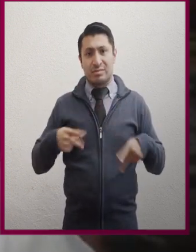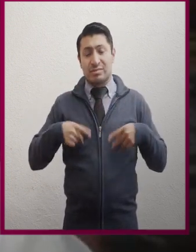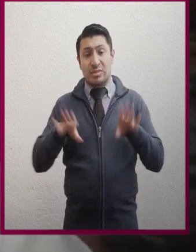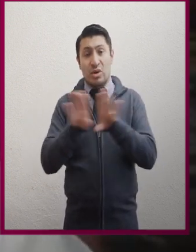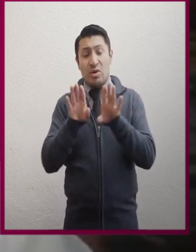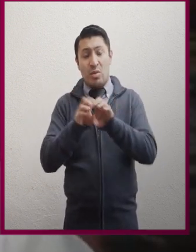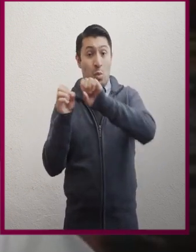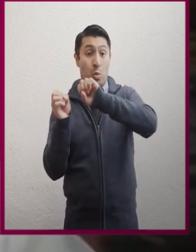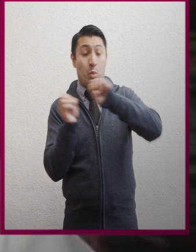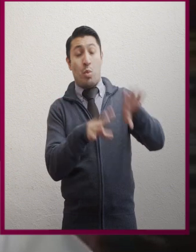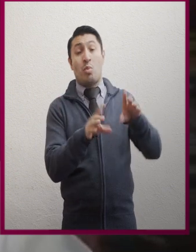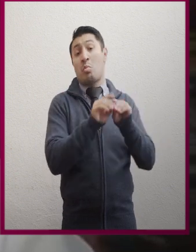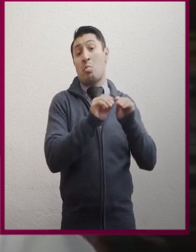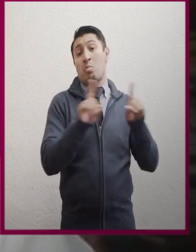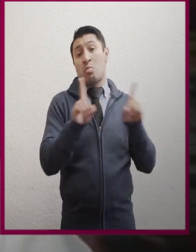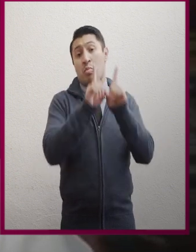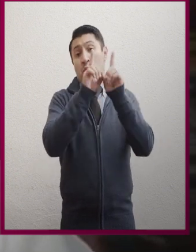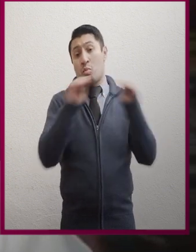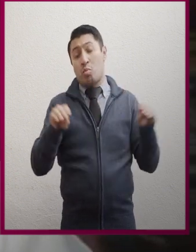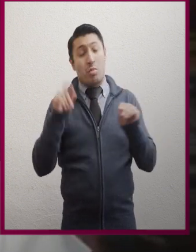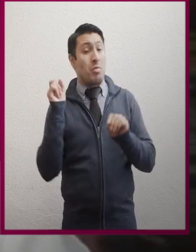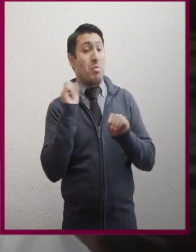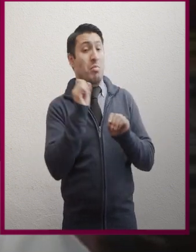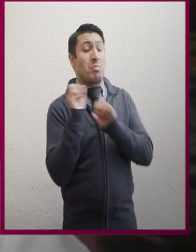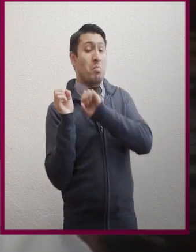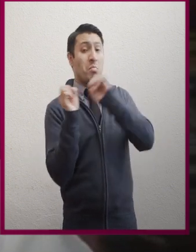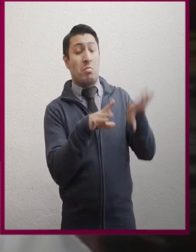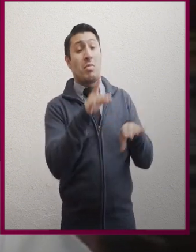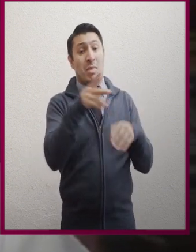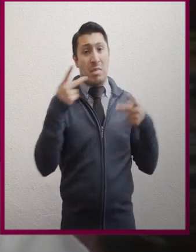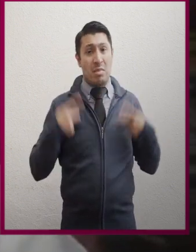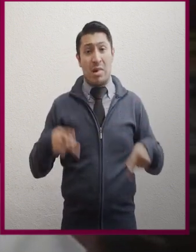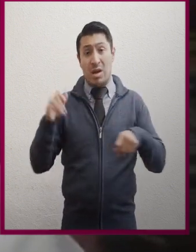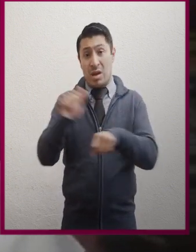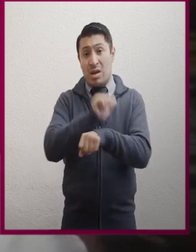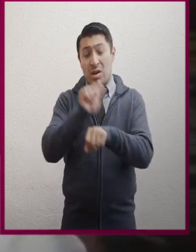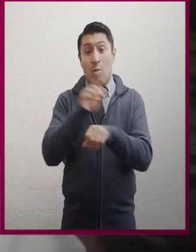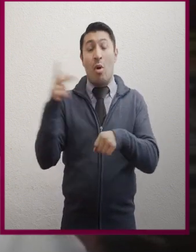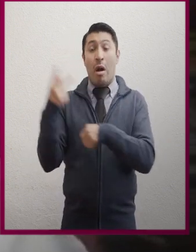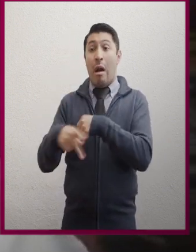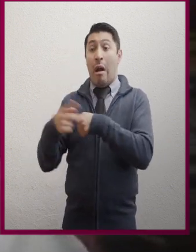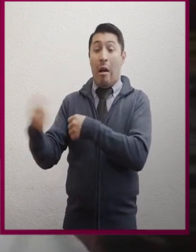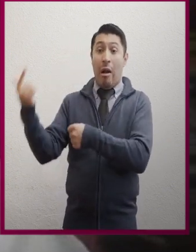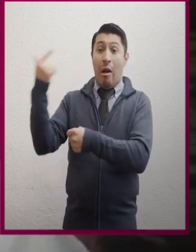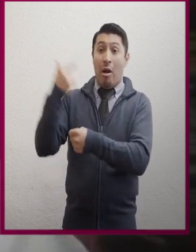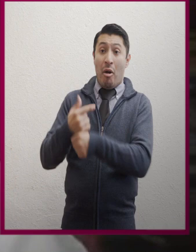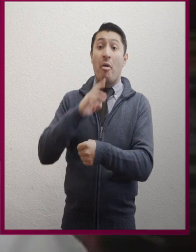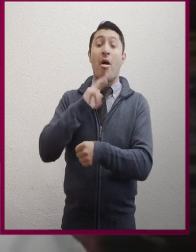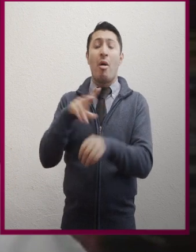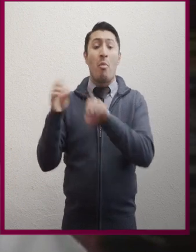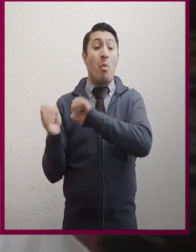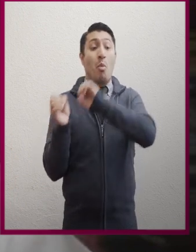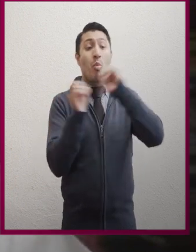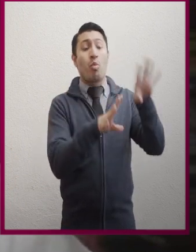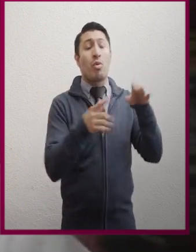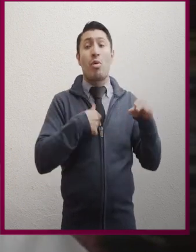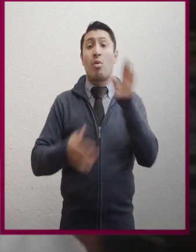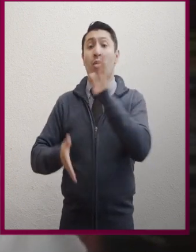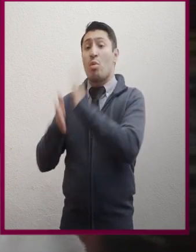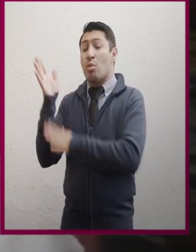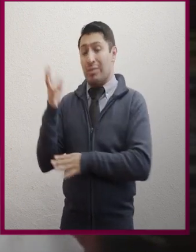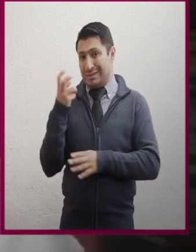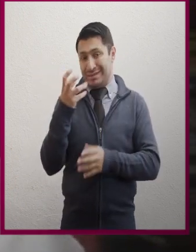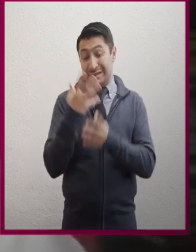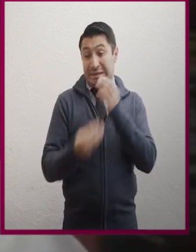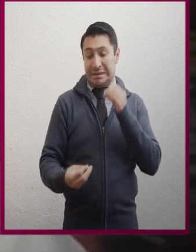que los están transportando se ven en riesgo de ser detenidos. También el tema, pues, de la escasez de